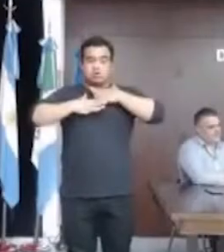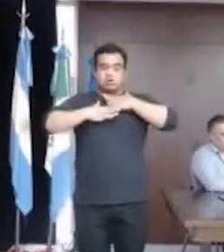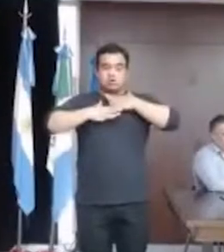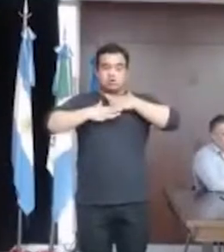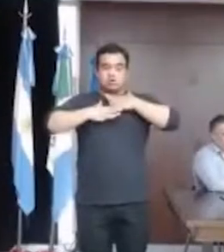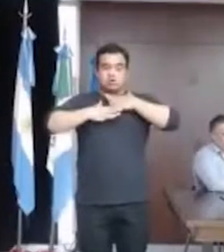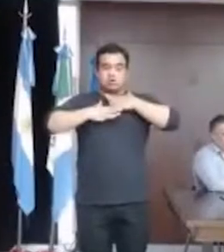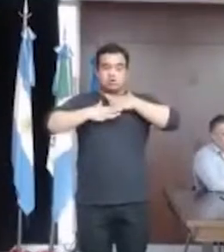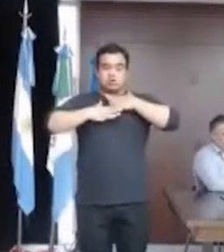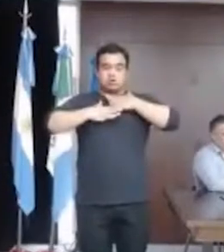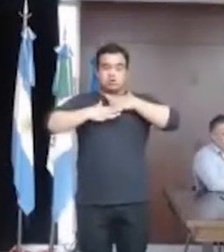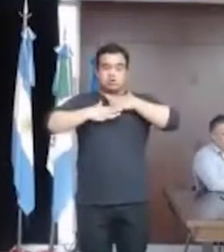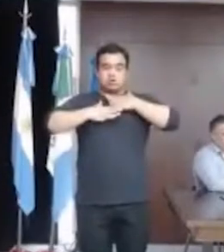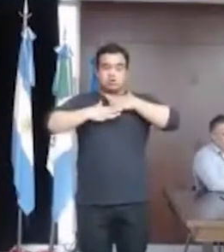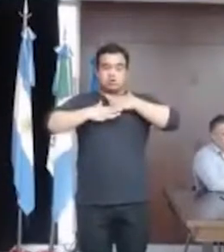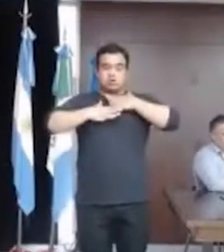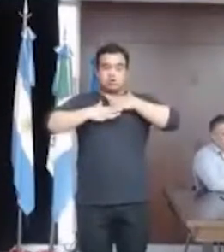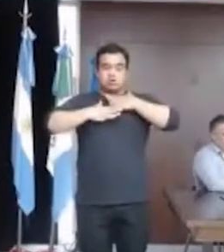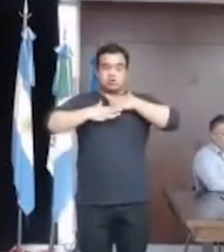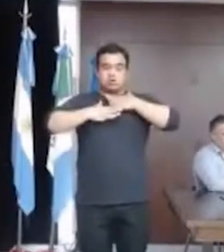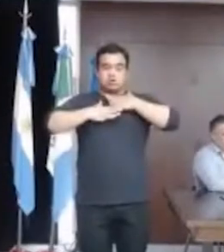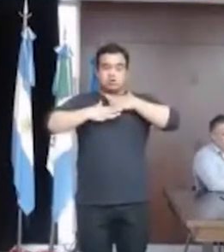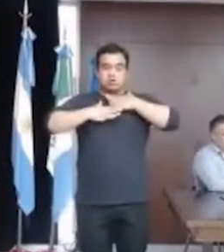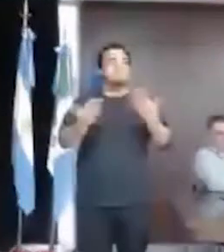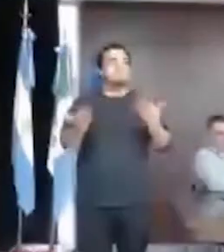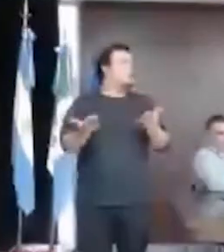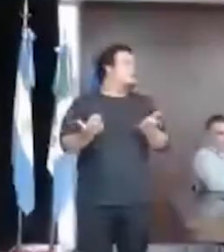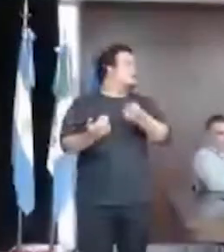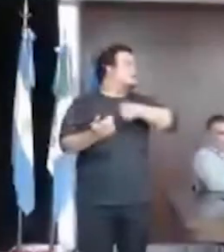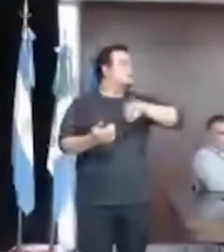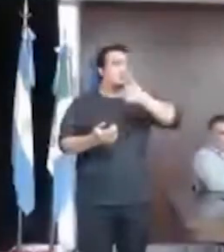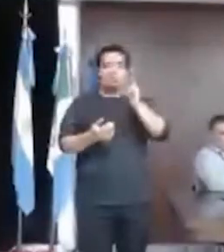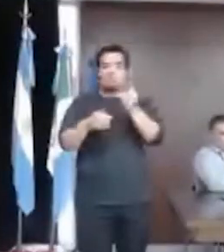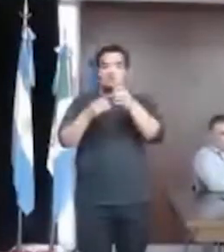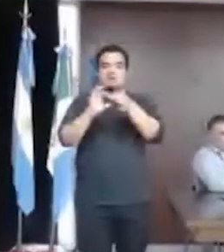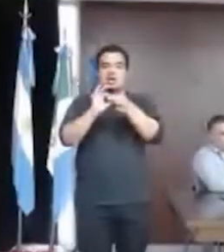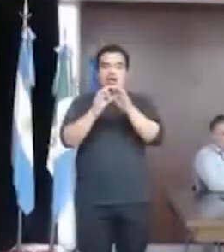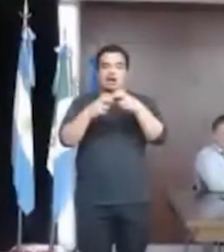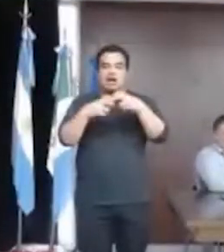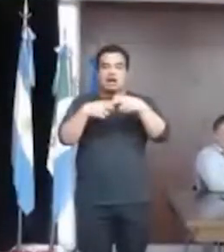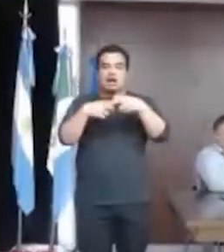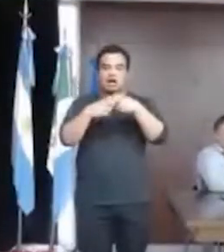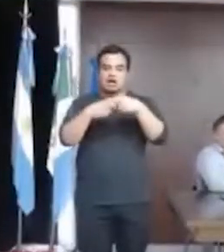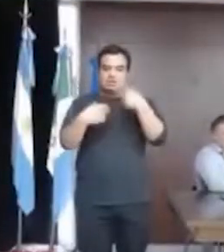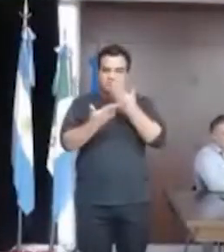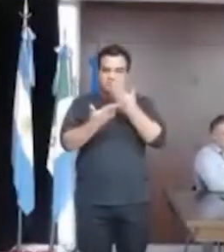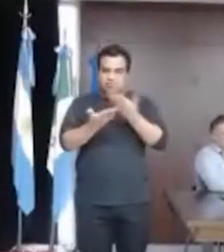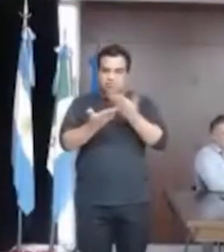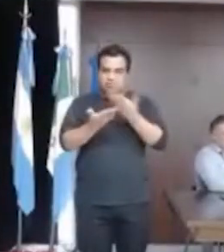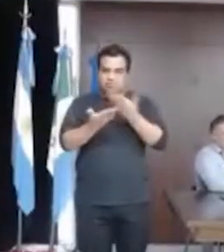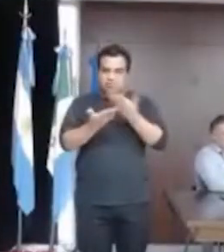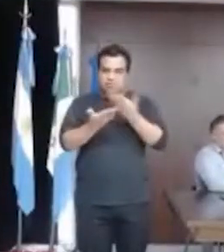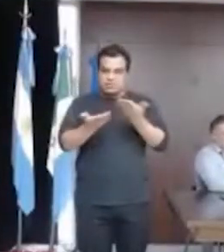es de cajón la articulación, pero lo que yo les propongo, les planteo, es repensarnos en